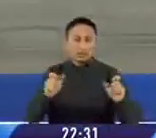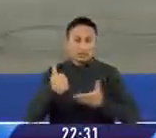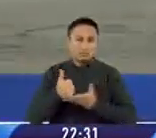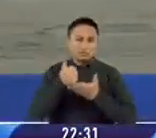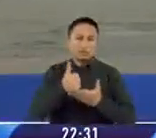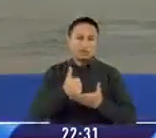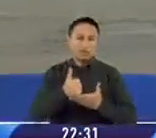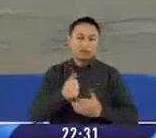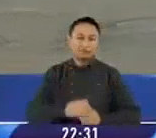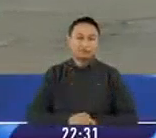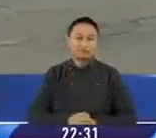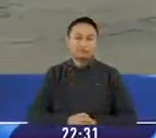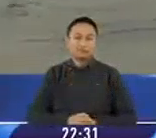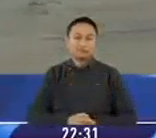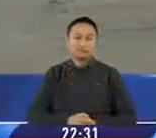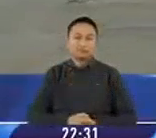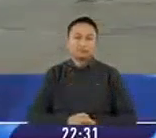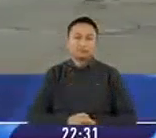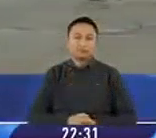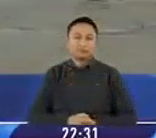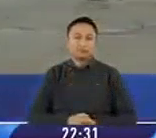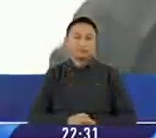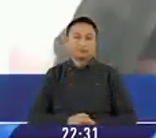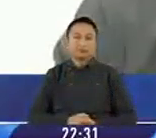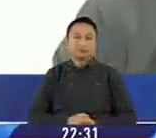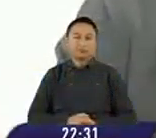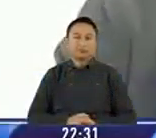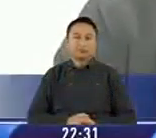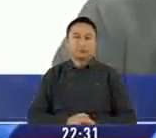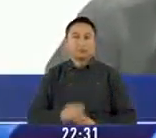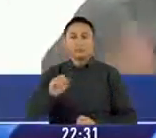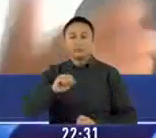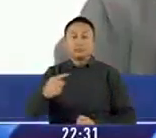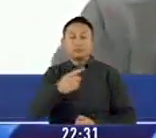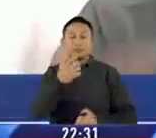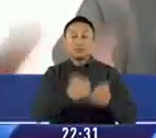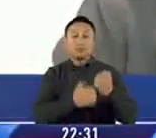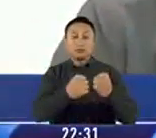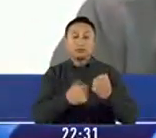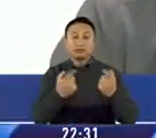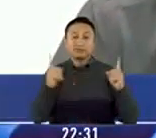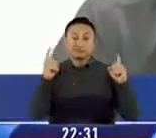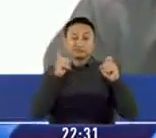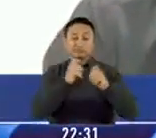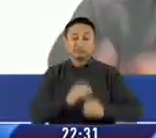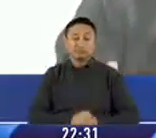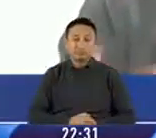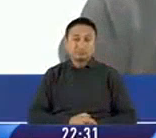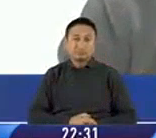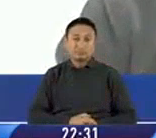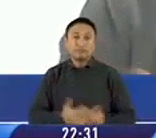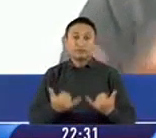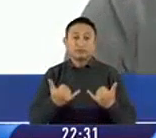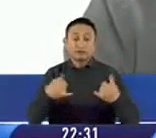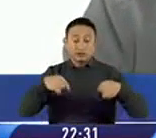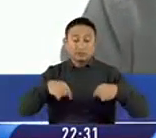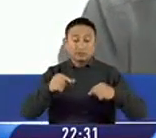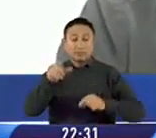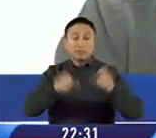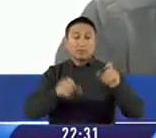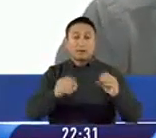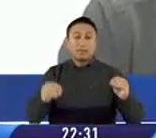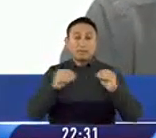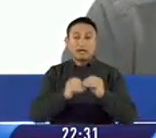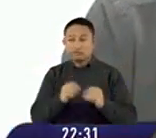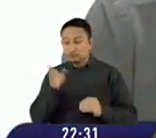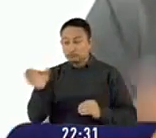esta emergencia y al tiempo sus otras obligaciones. A pesar de esta situación y la complejidad en la que estamos desplegando el mayor número de